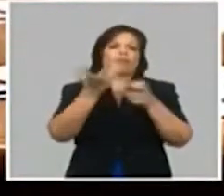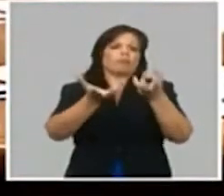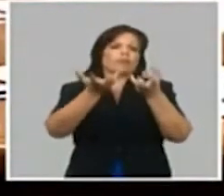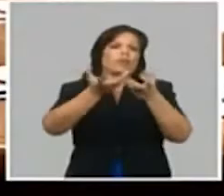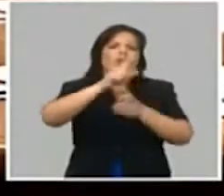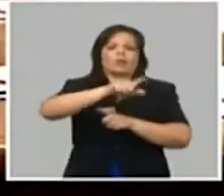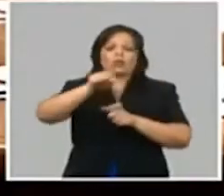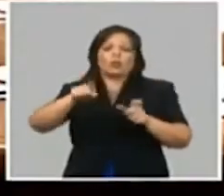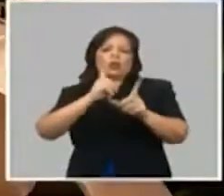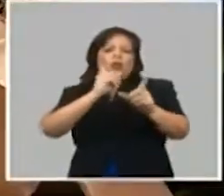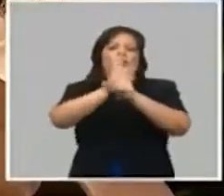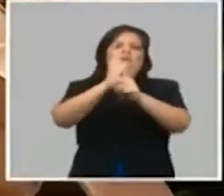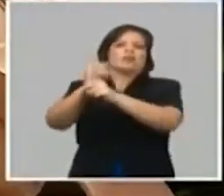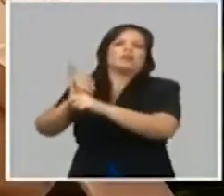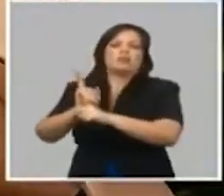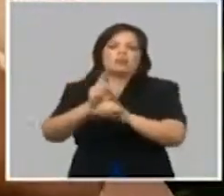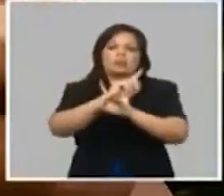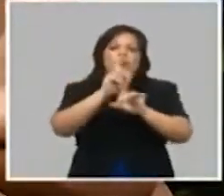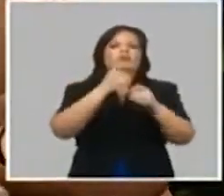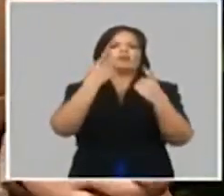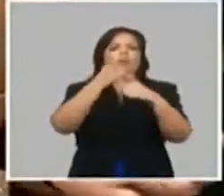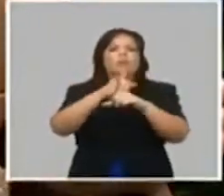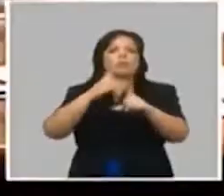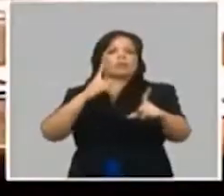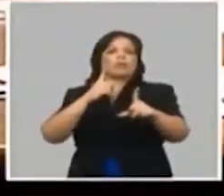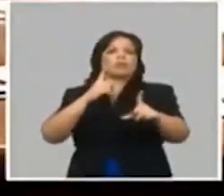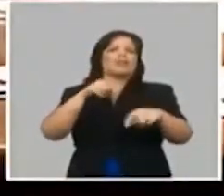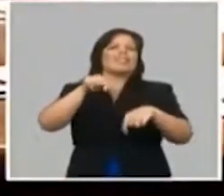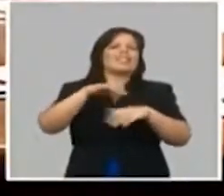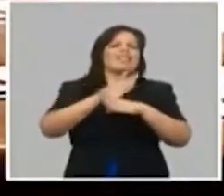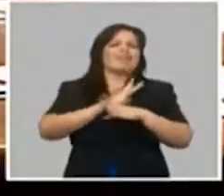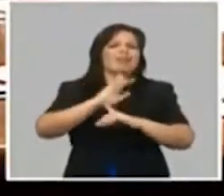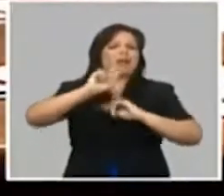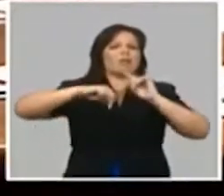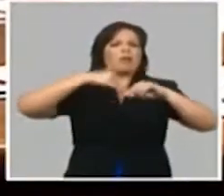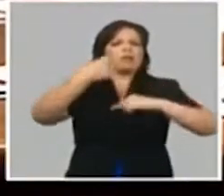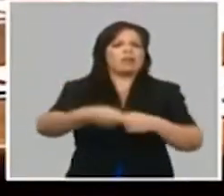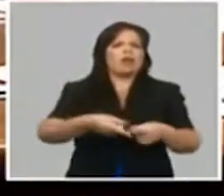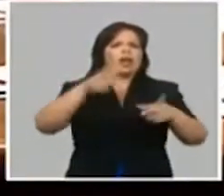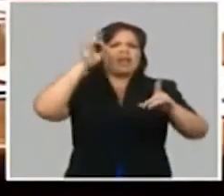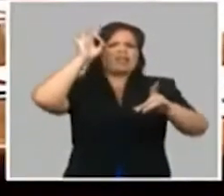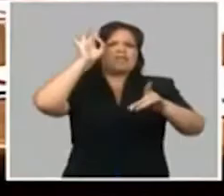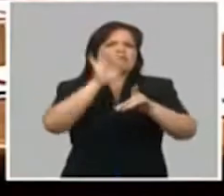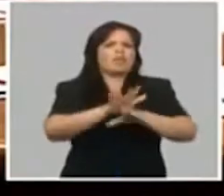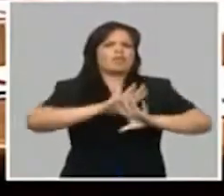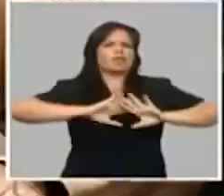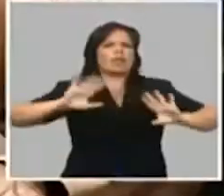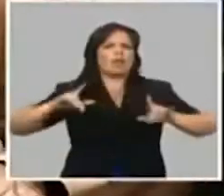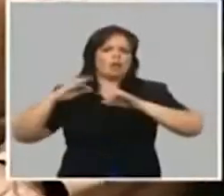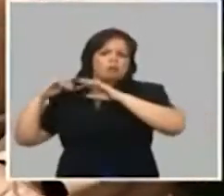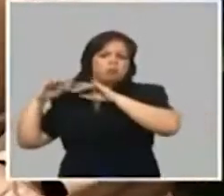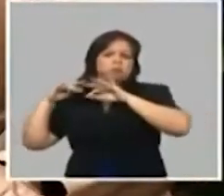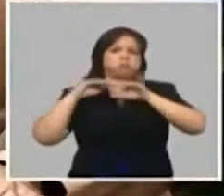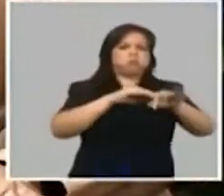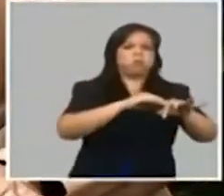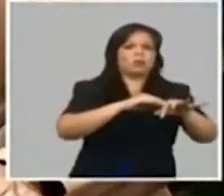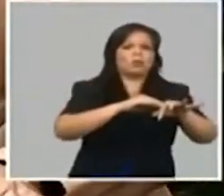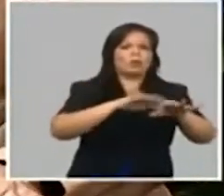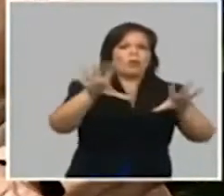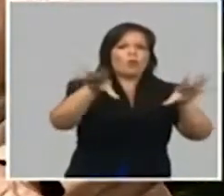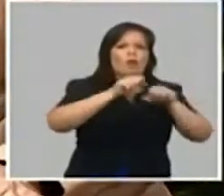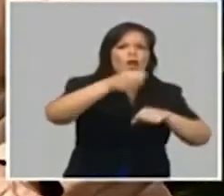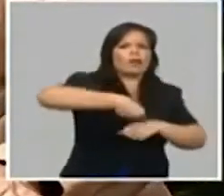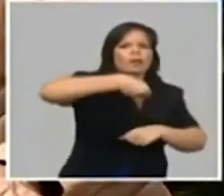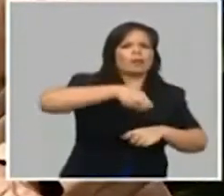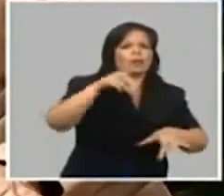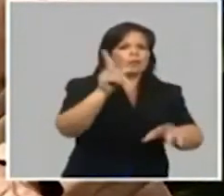Entonces, no puede. Que mañana se abre y ya todo el mundo vaya para el lugar a buscar. Estas empresas se van a citar para los